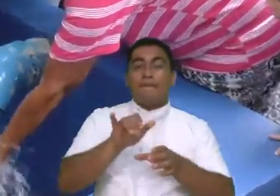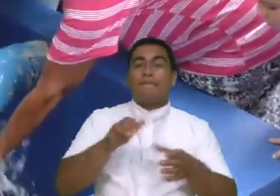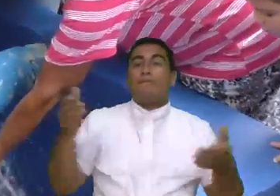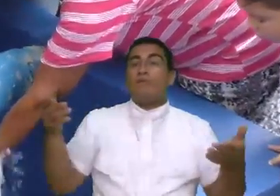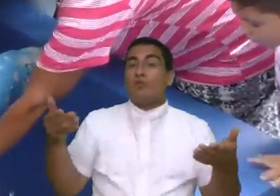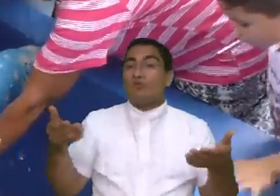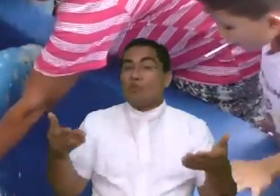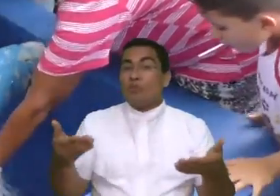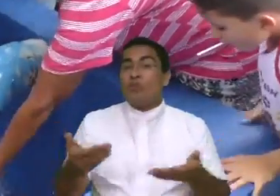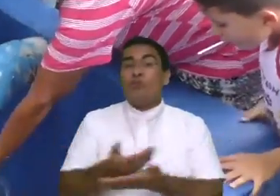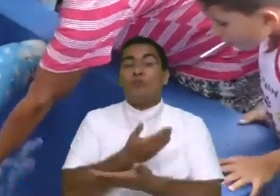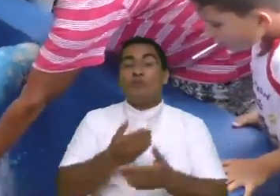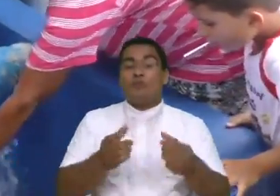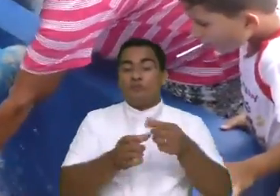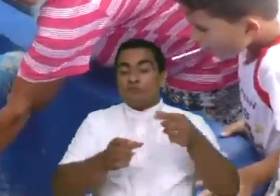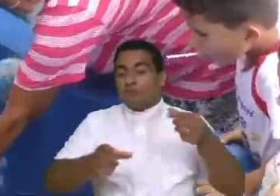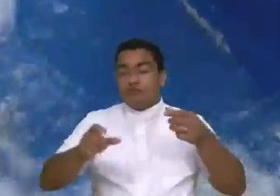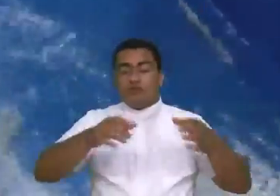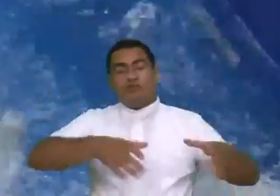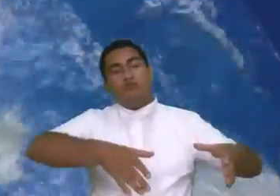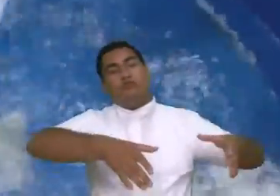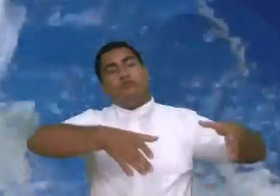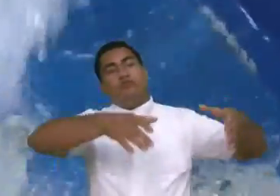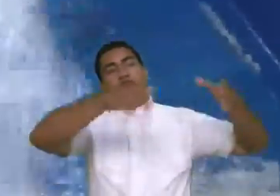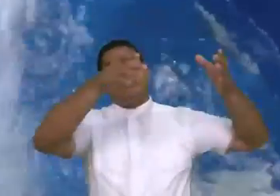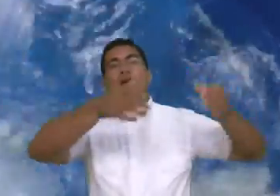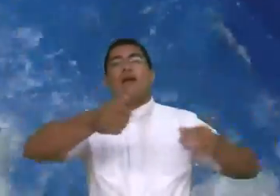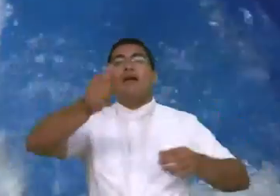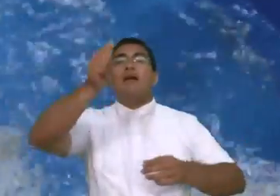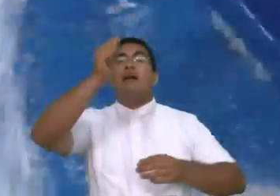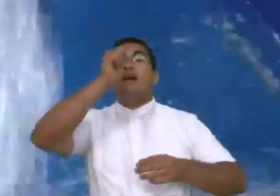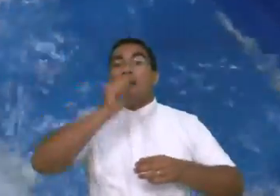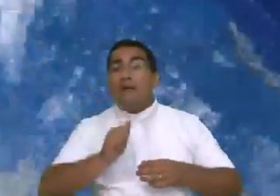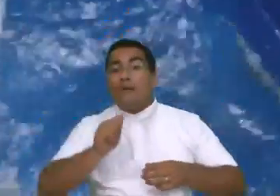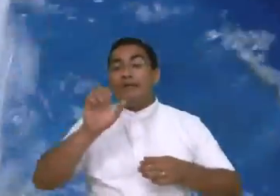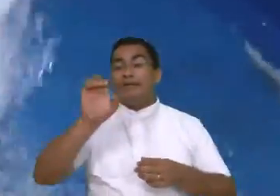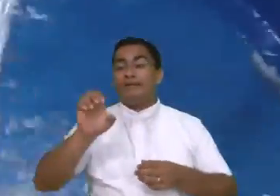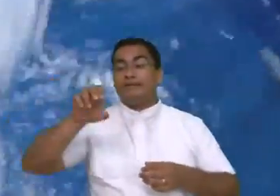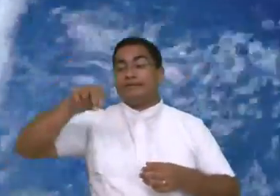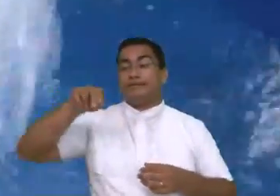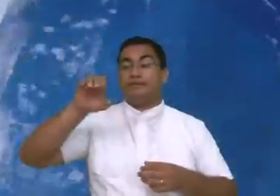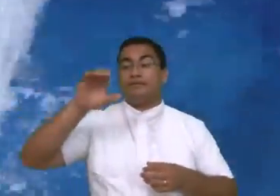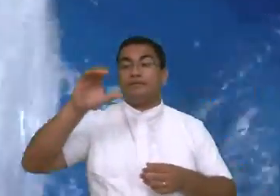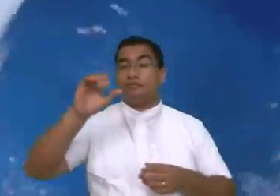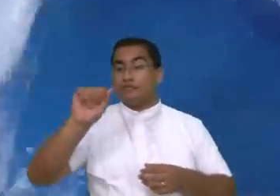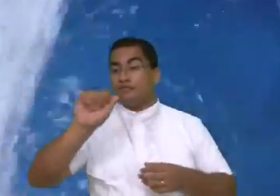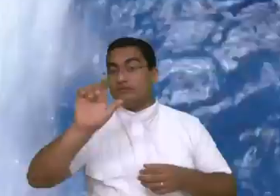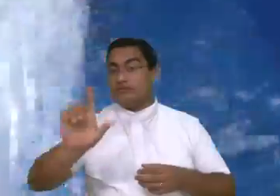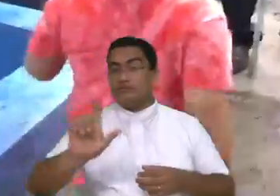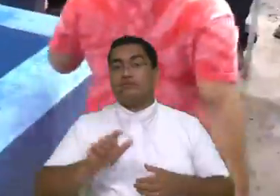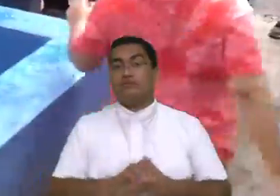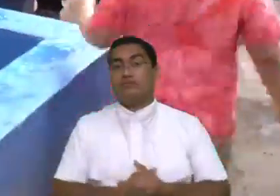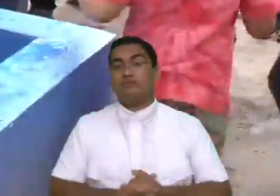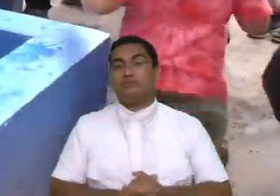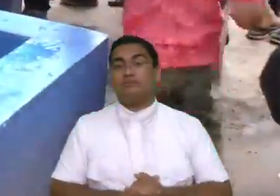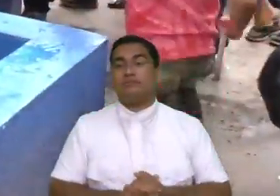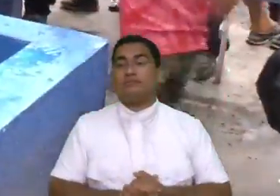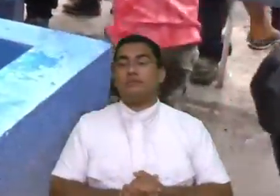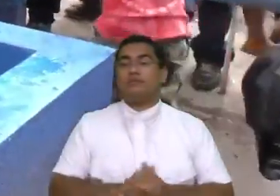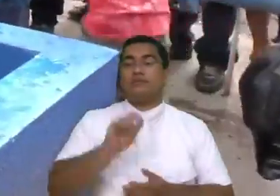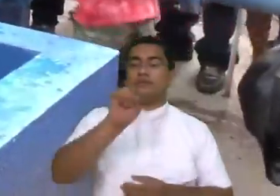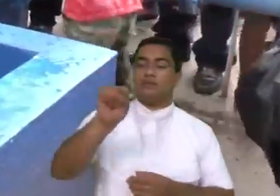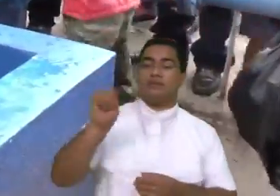beneficiados con la rehabilitación de un pozo por parte de la empresa nicaragüense de acueductos y alcantarillados Enacal. Estas familias las